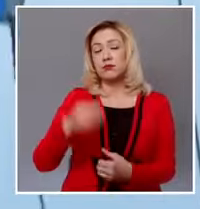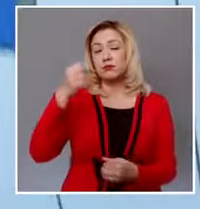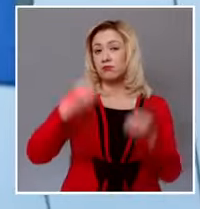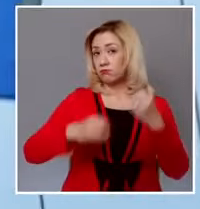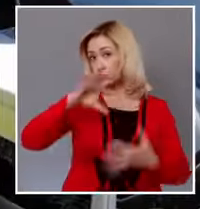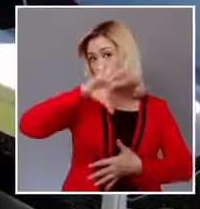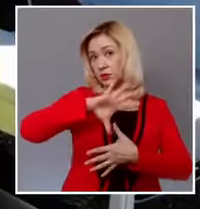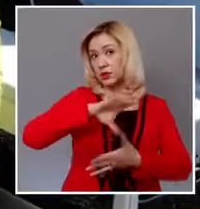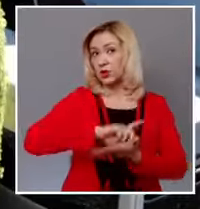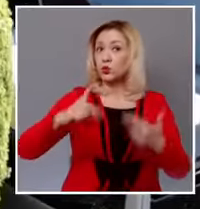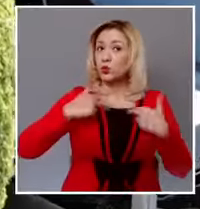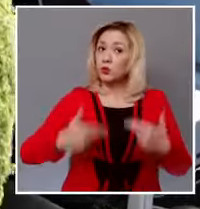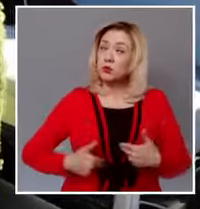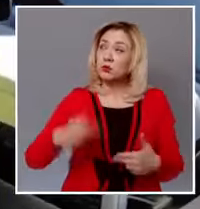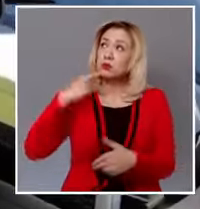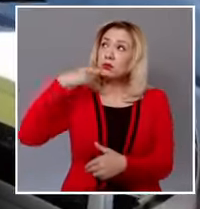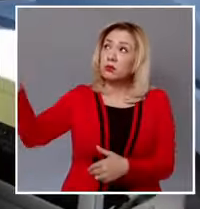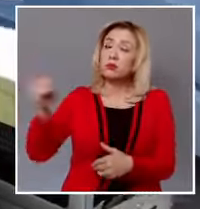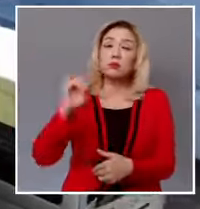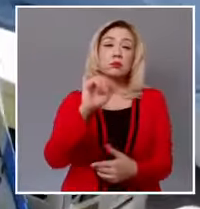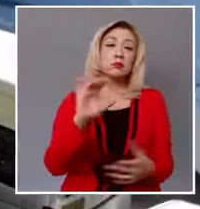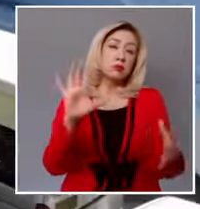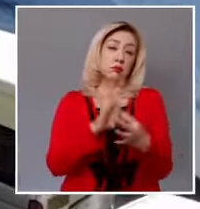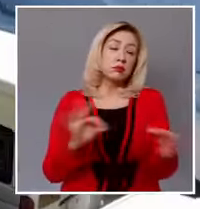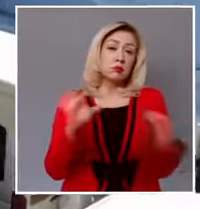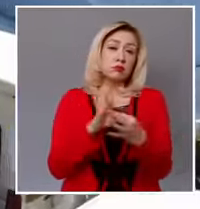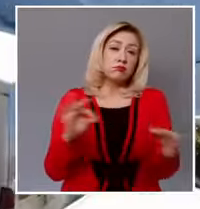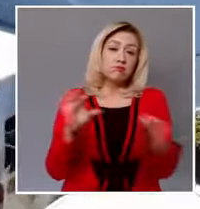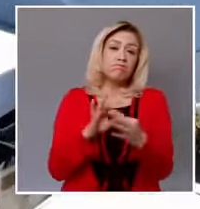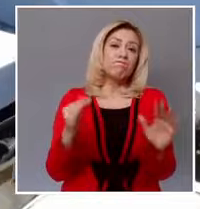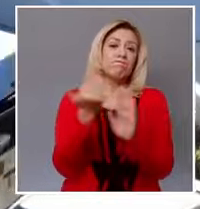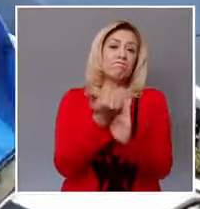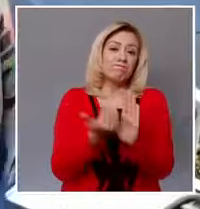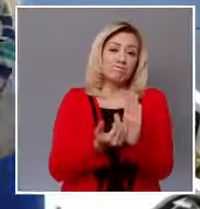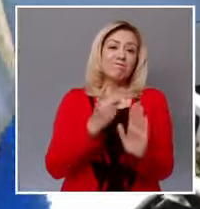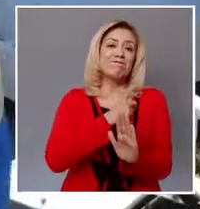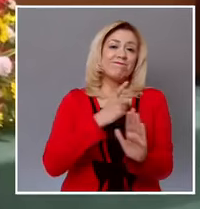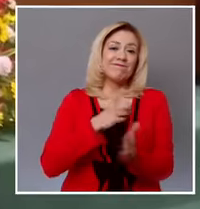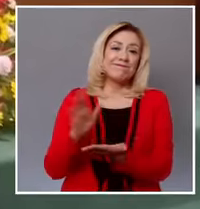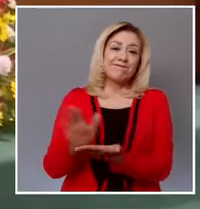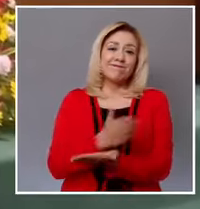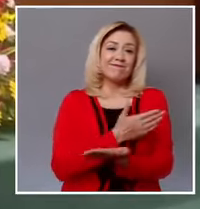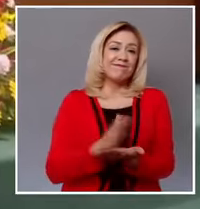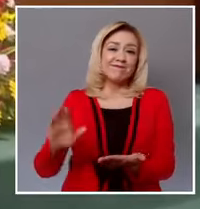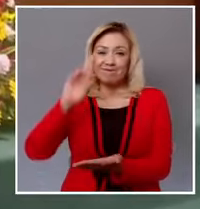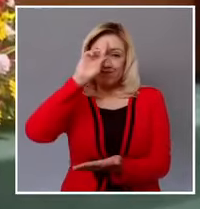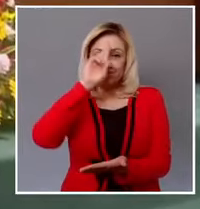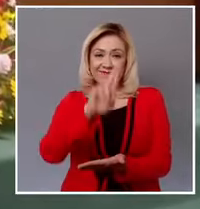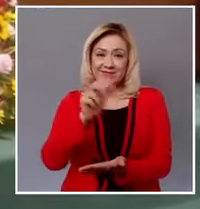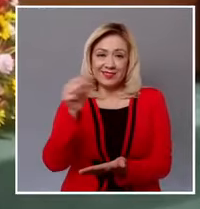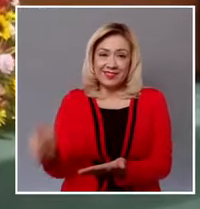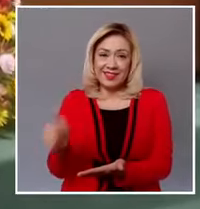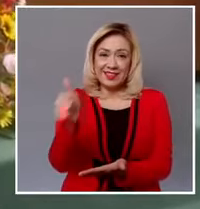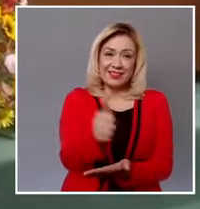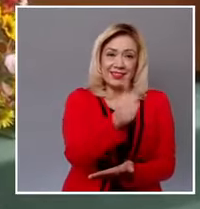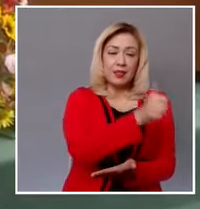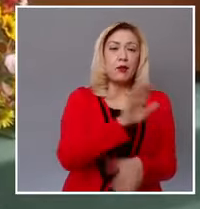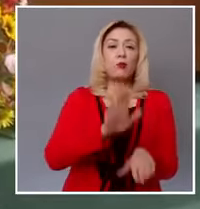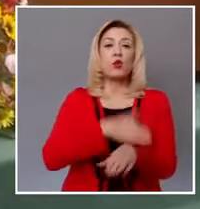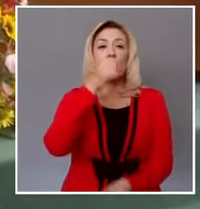Humanos ha fortalecido estos conceptos, al considerar que los jueces cuentan con garantías reforzadas